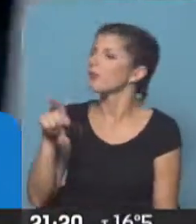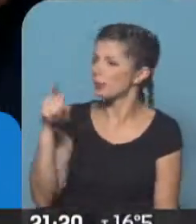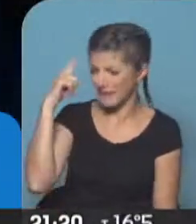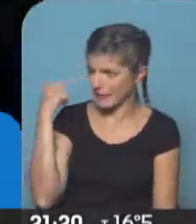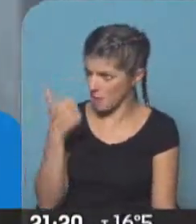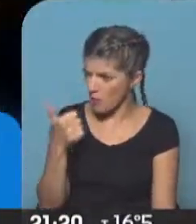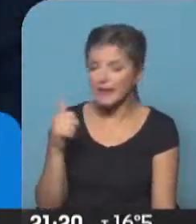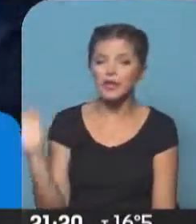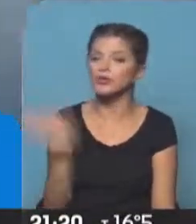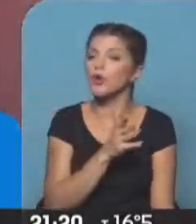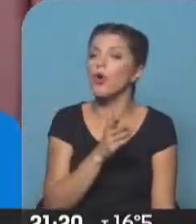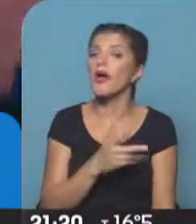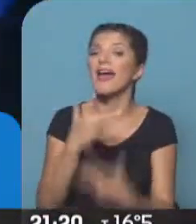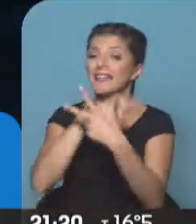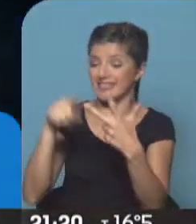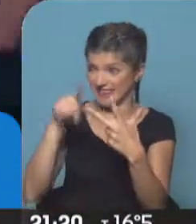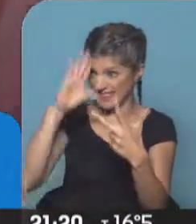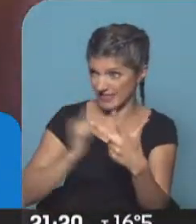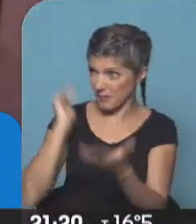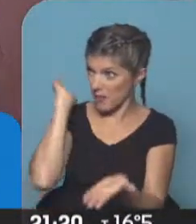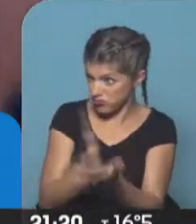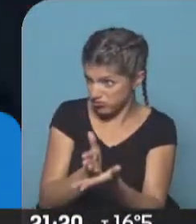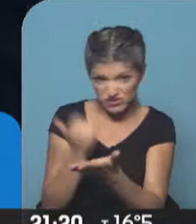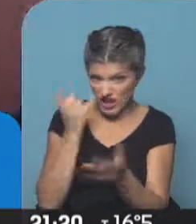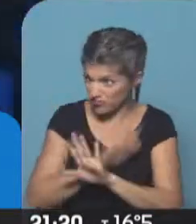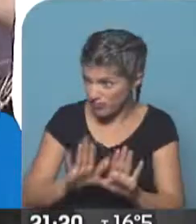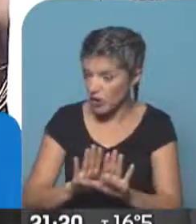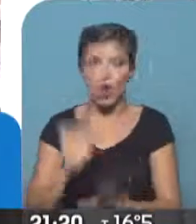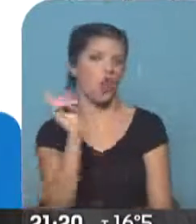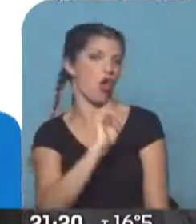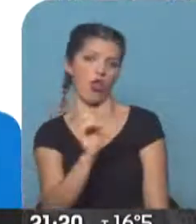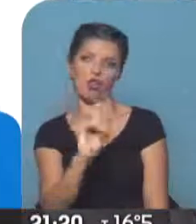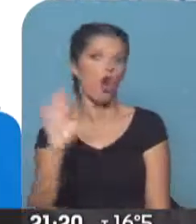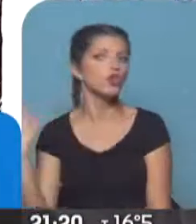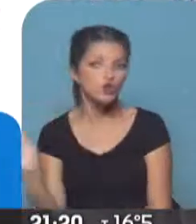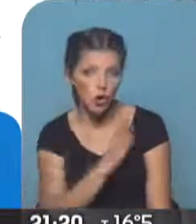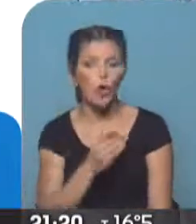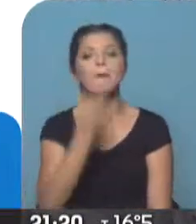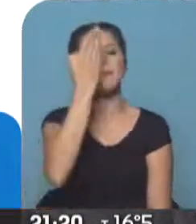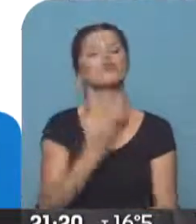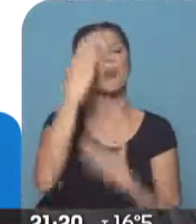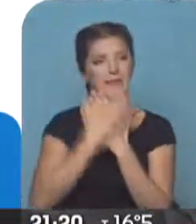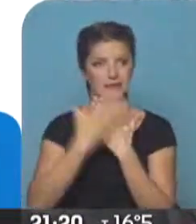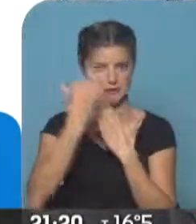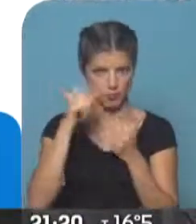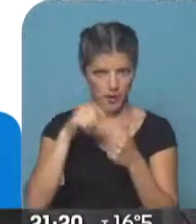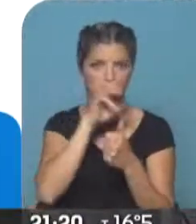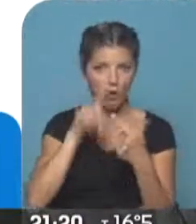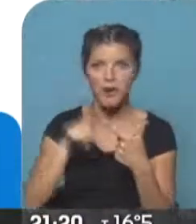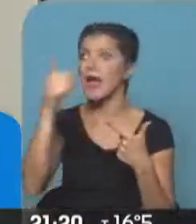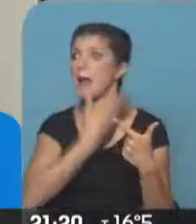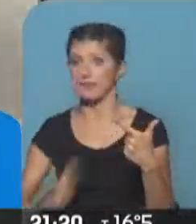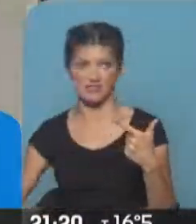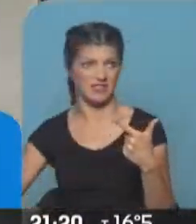todo esto termine con tres gendarmes condenados? No, tienen que estar todos involucrados. Desde la ministra de Seguridad, si le corresponde al presidente